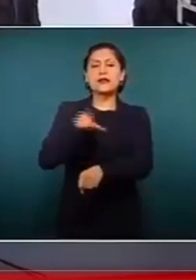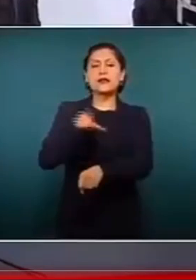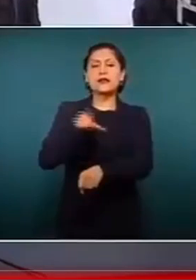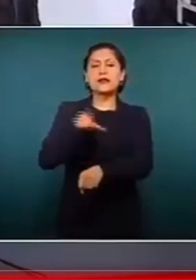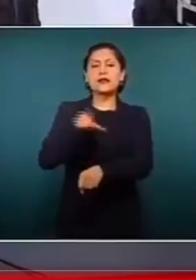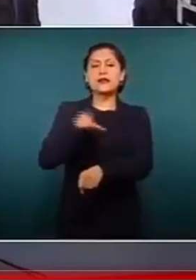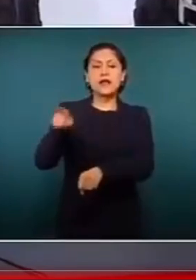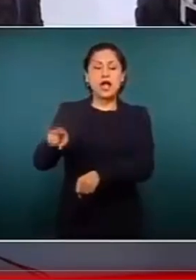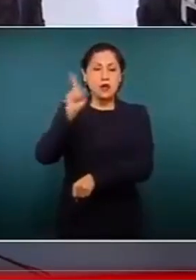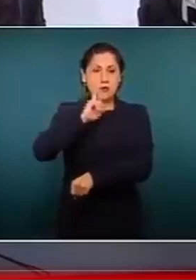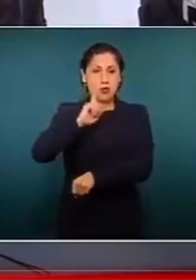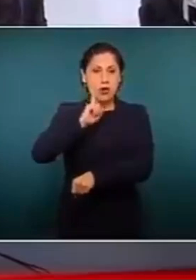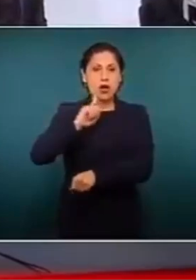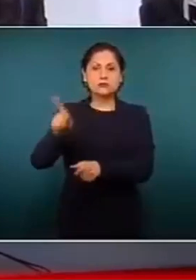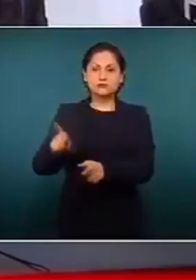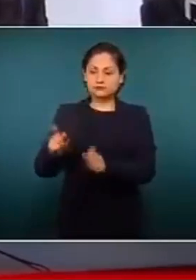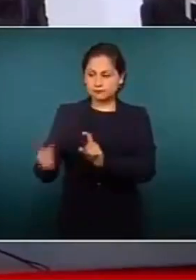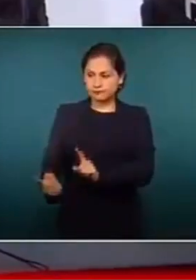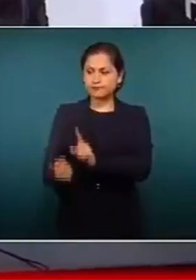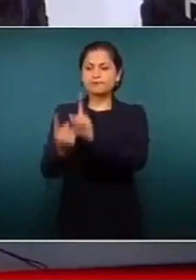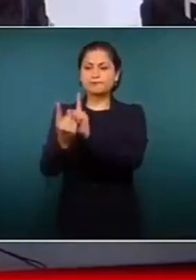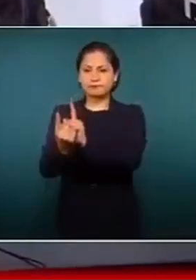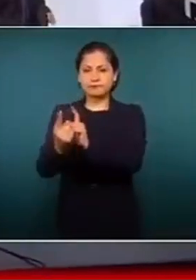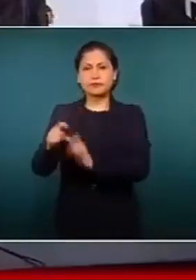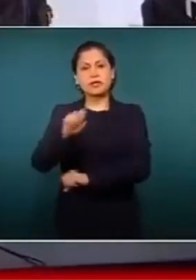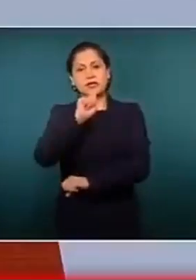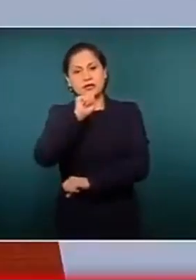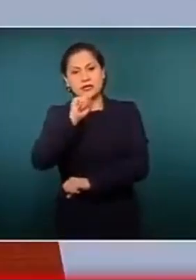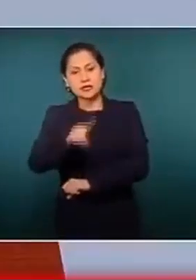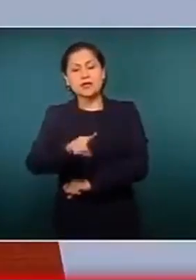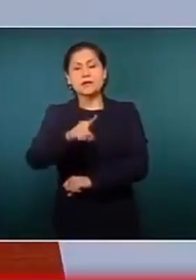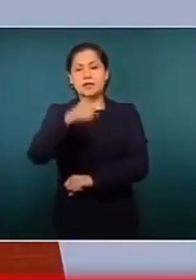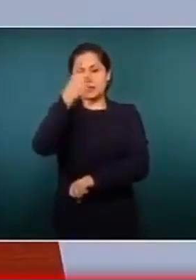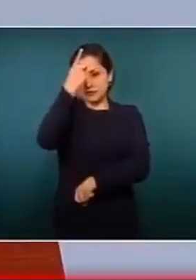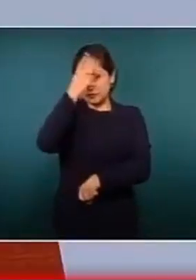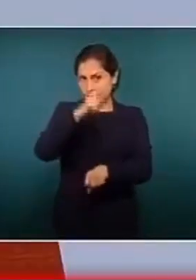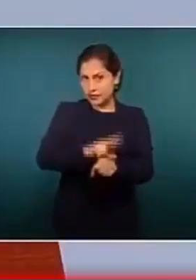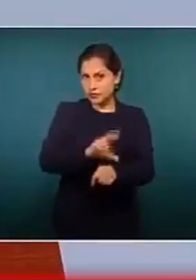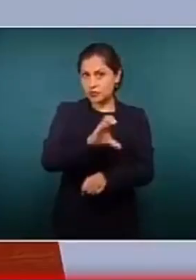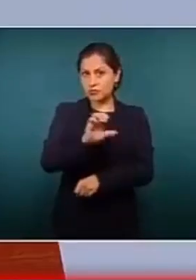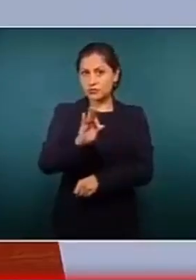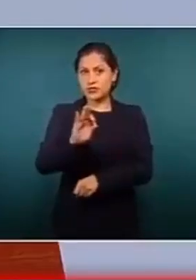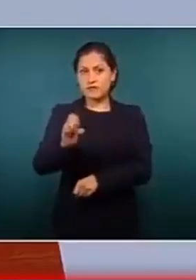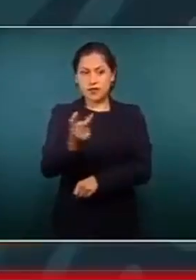fue lo que dijo. Pero ya, basta.